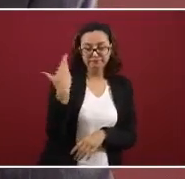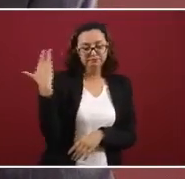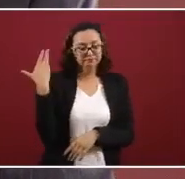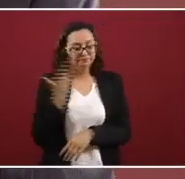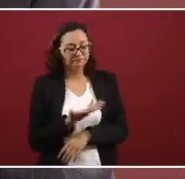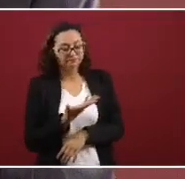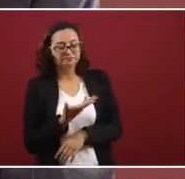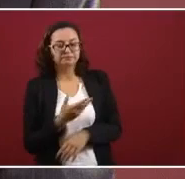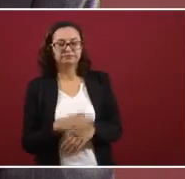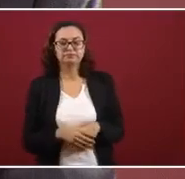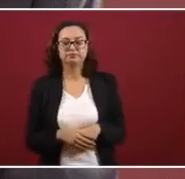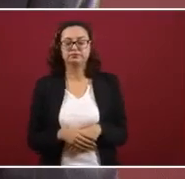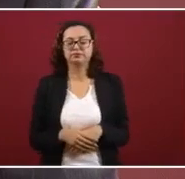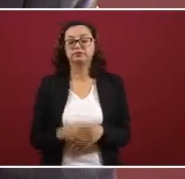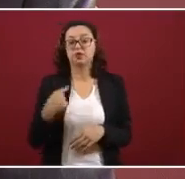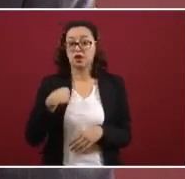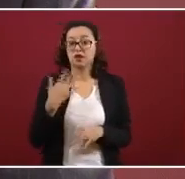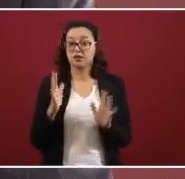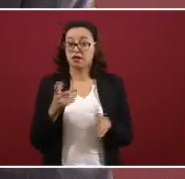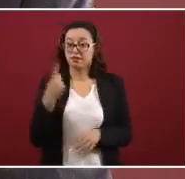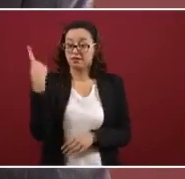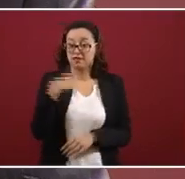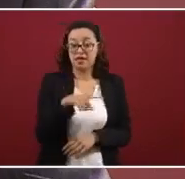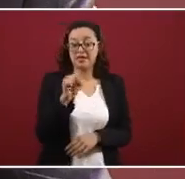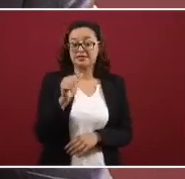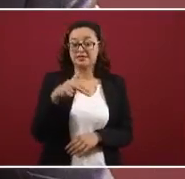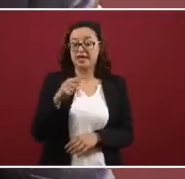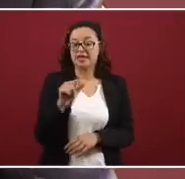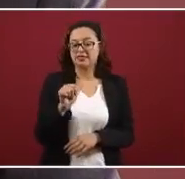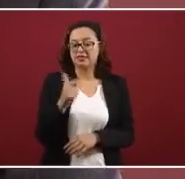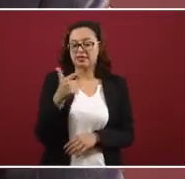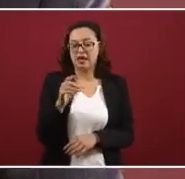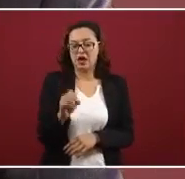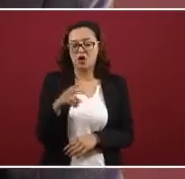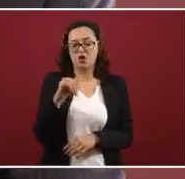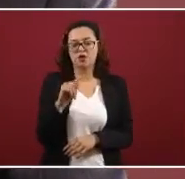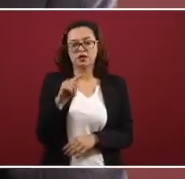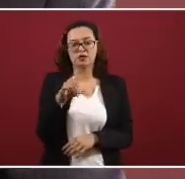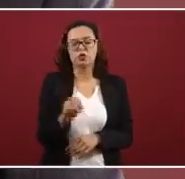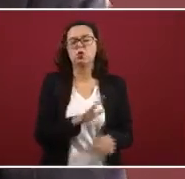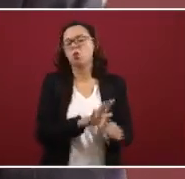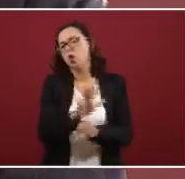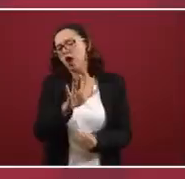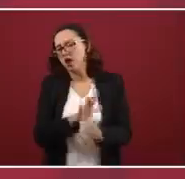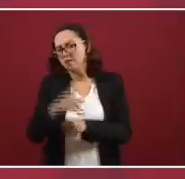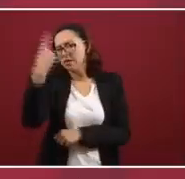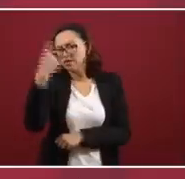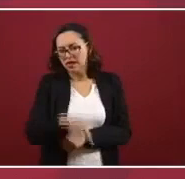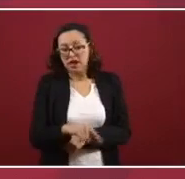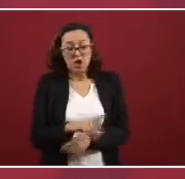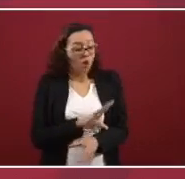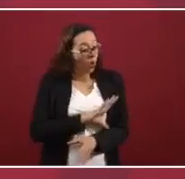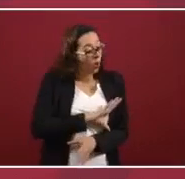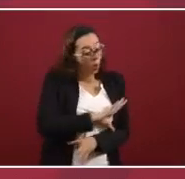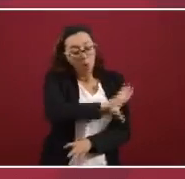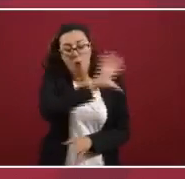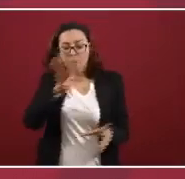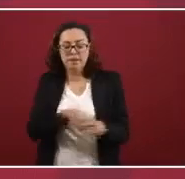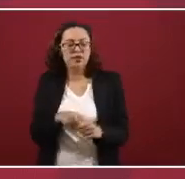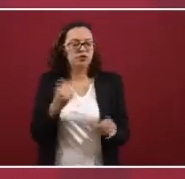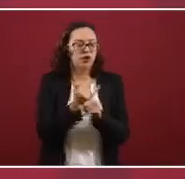la instrucción de Santiago Nieto es que se entregue todo. Es más,